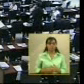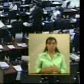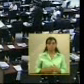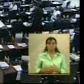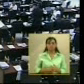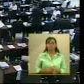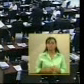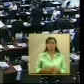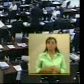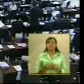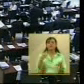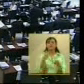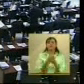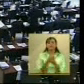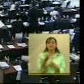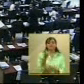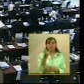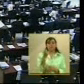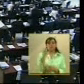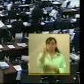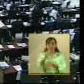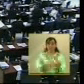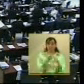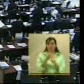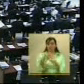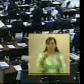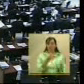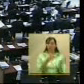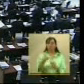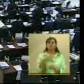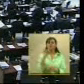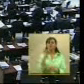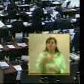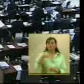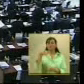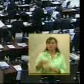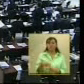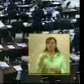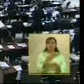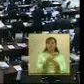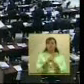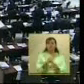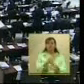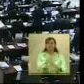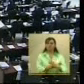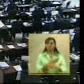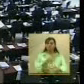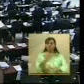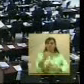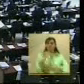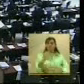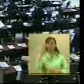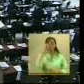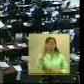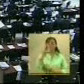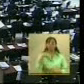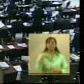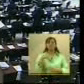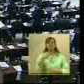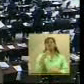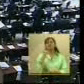Forma más indignante para un general que sirvió por más de 30 años en las Fuerzas Armadas. Ante esta realidad, y después